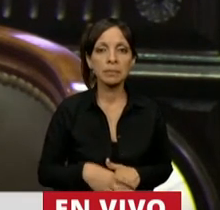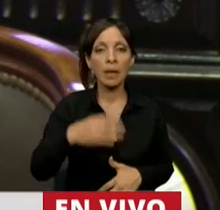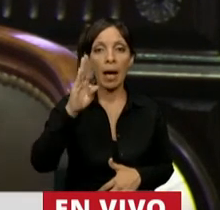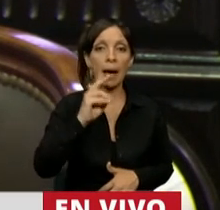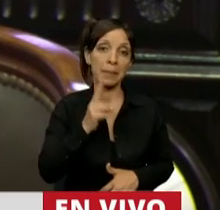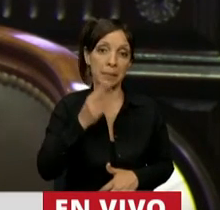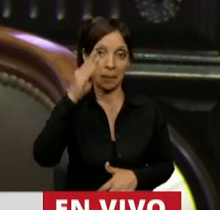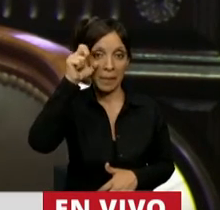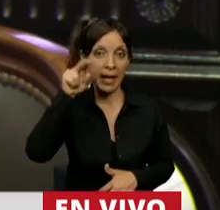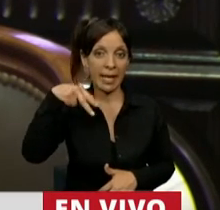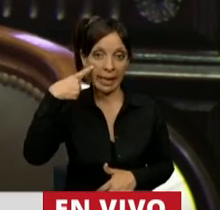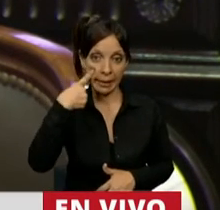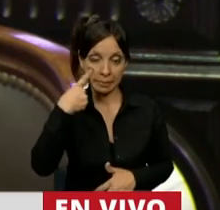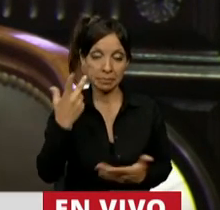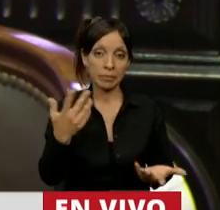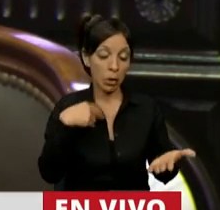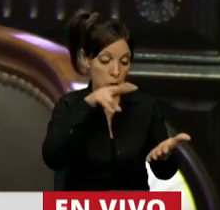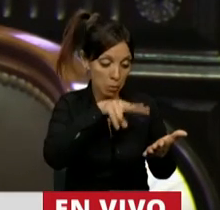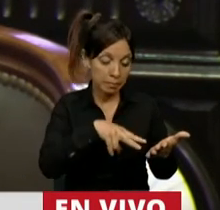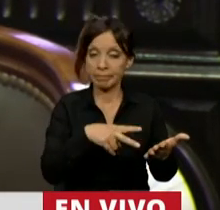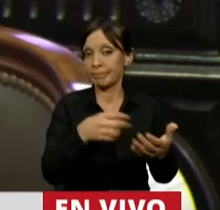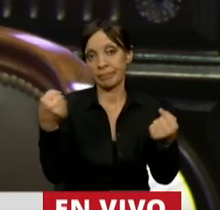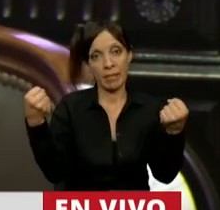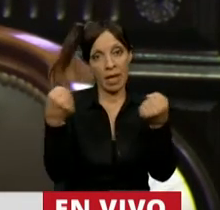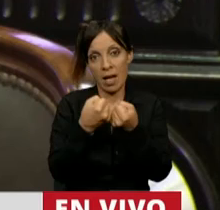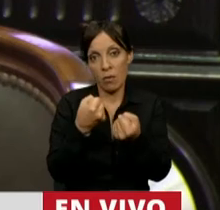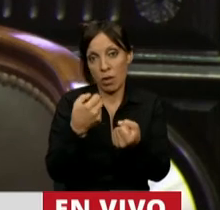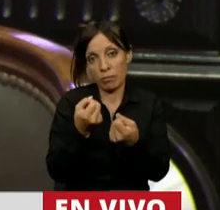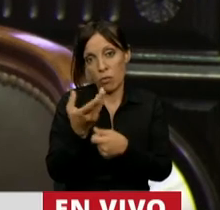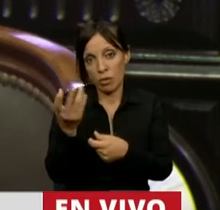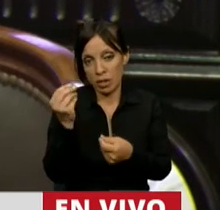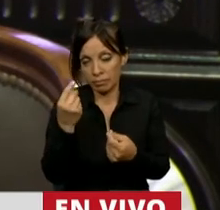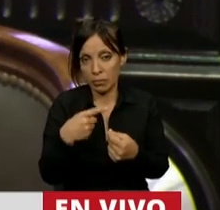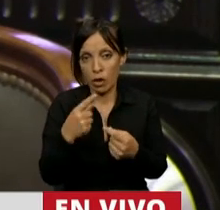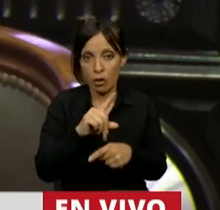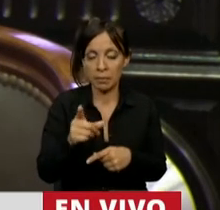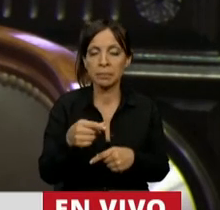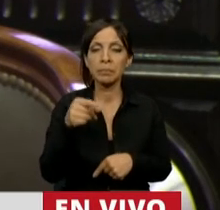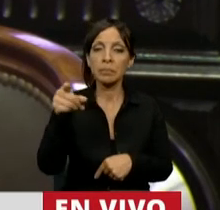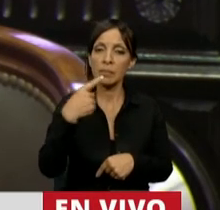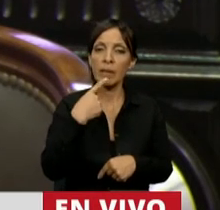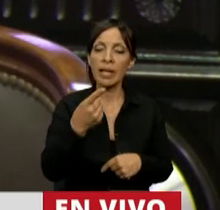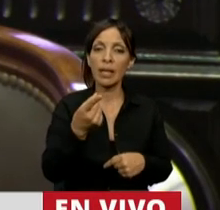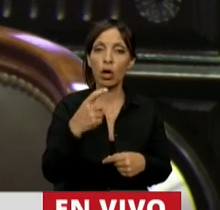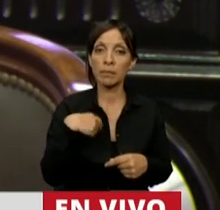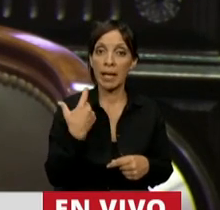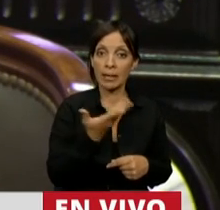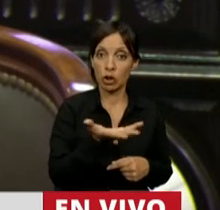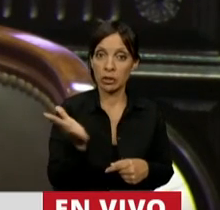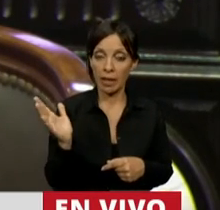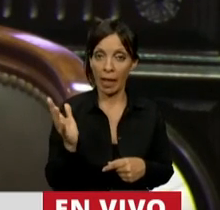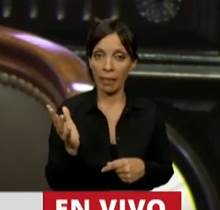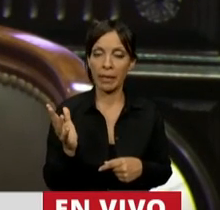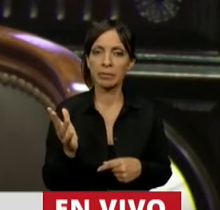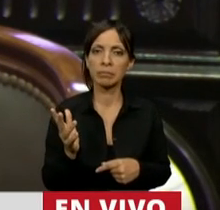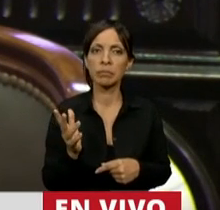Berni. La verdad que en muchas cosas no acuerdo con él, pero en esto sí. En su artículo de opinión él decía que las sociedades que se quedan